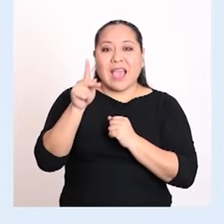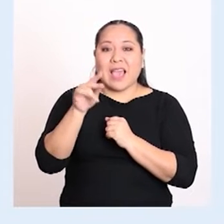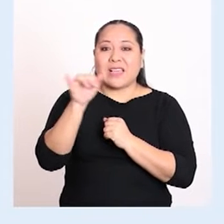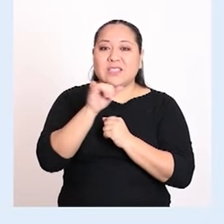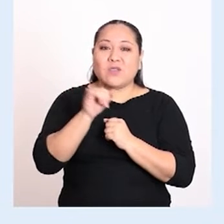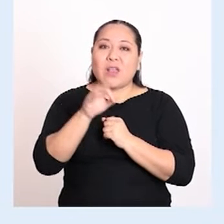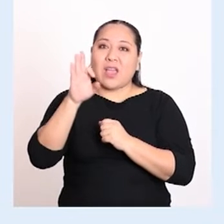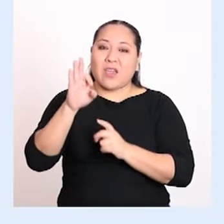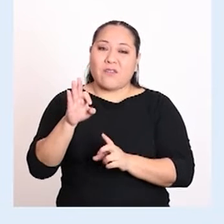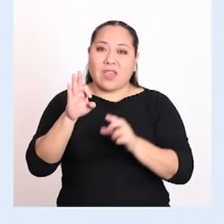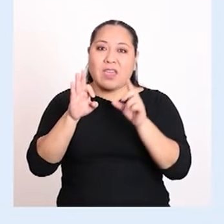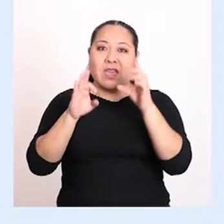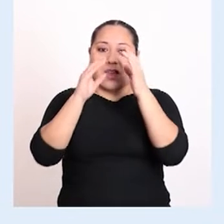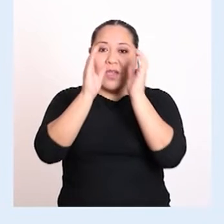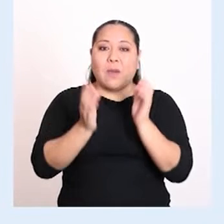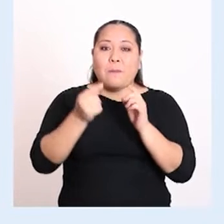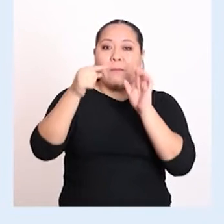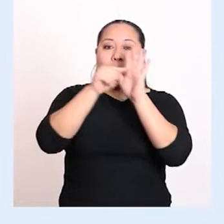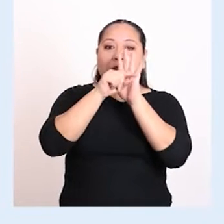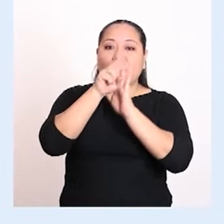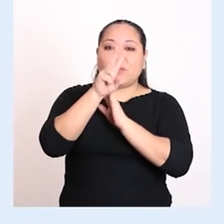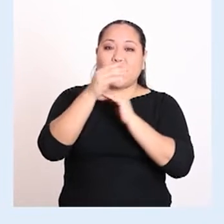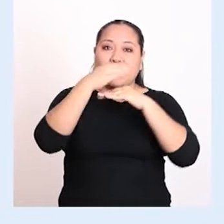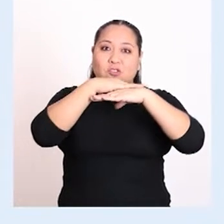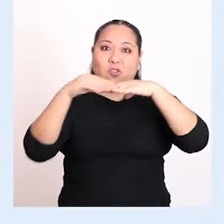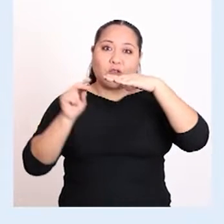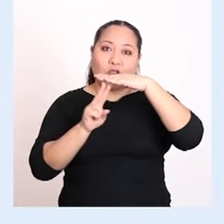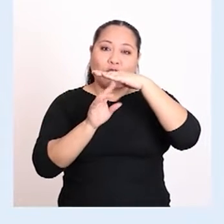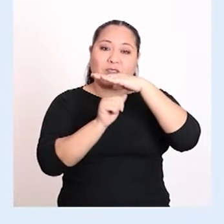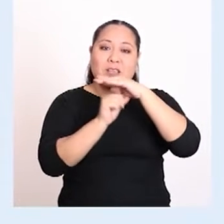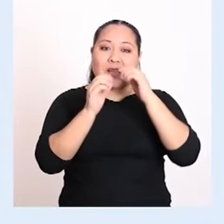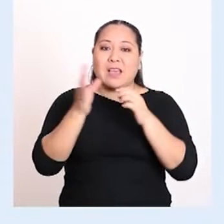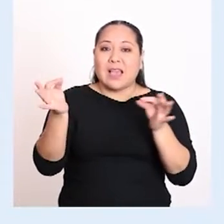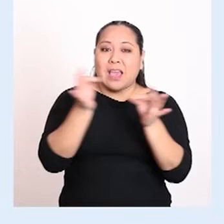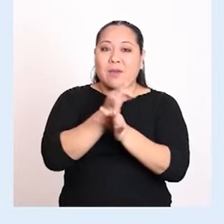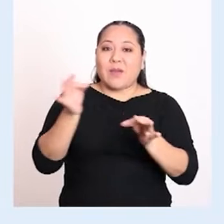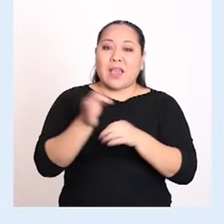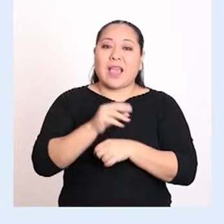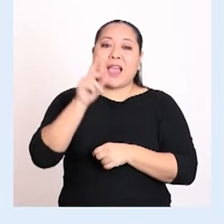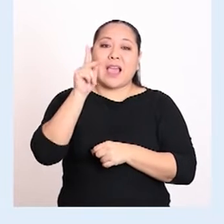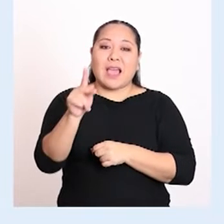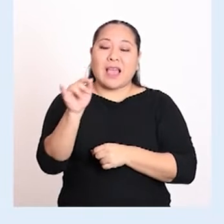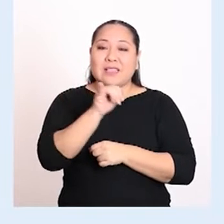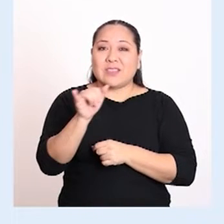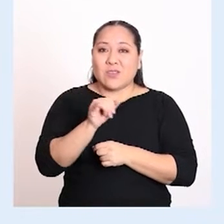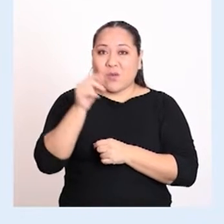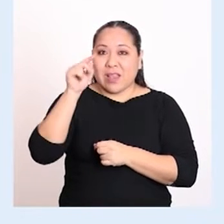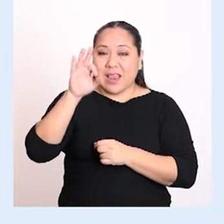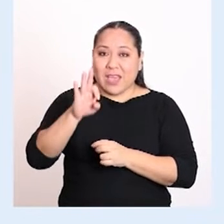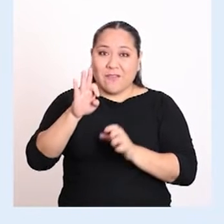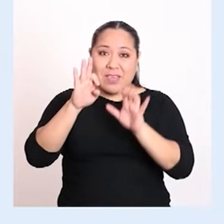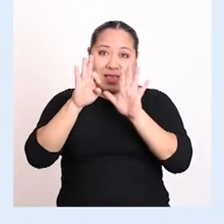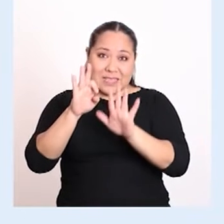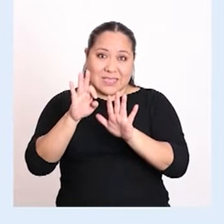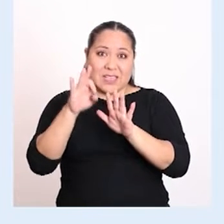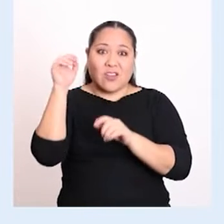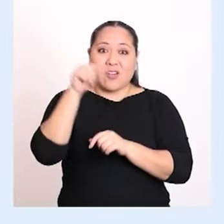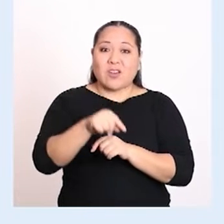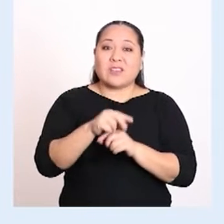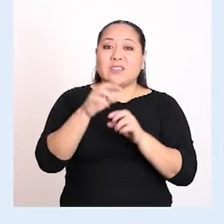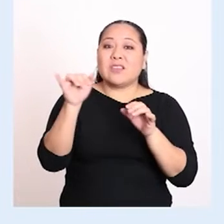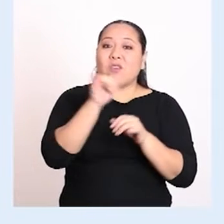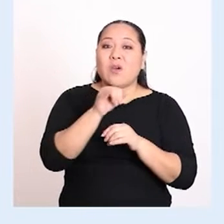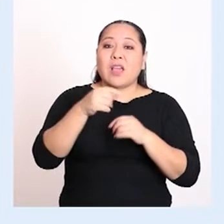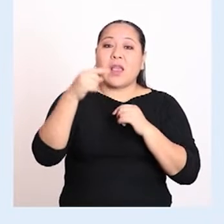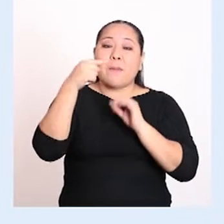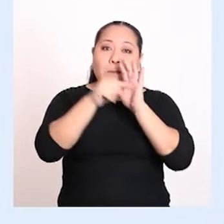igual a la función menos b sobre 2a. Reemplazamos los valores, k es igual a la función f de 5, que es igual a menos